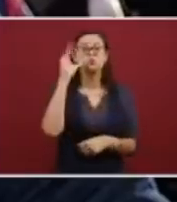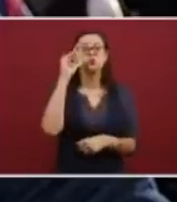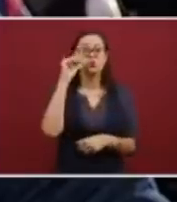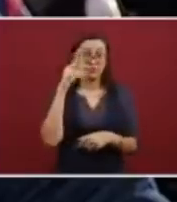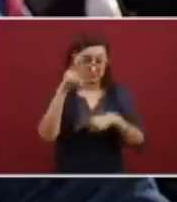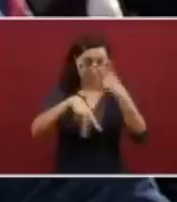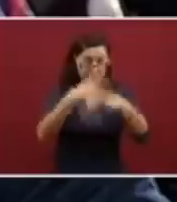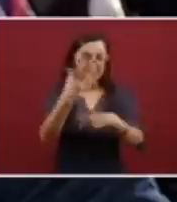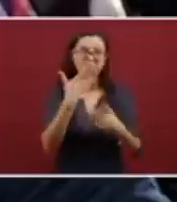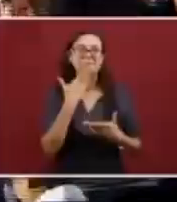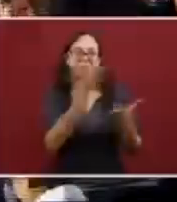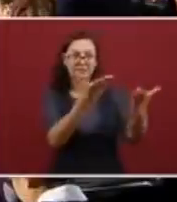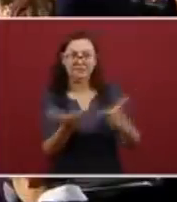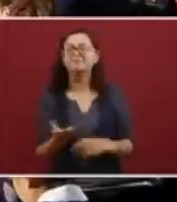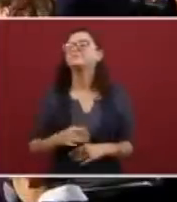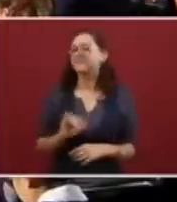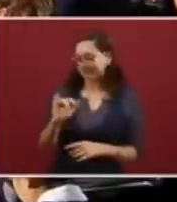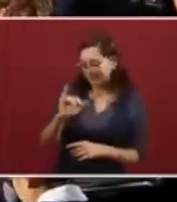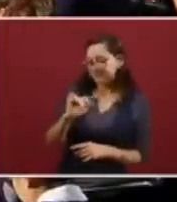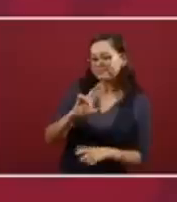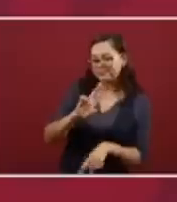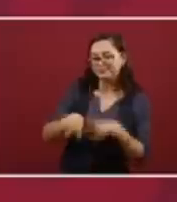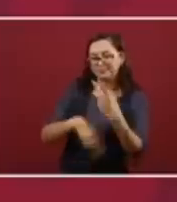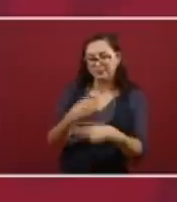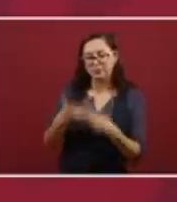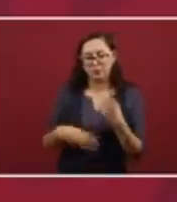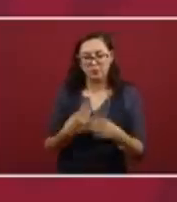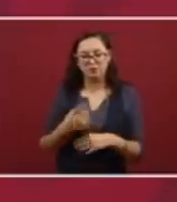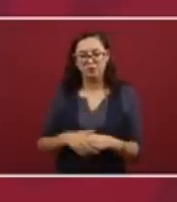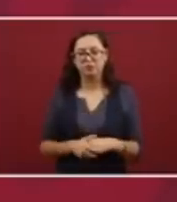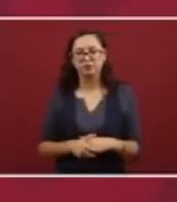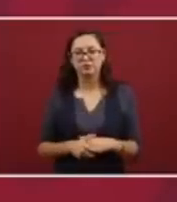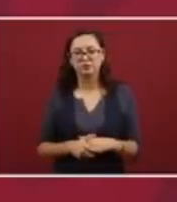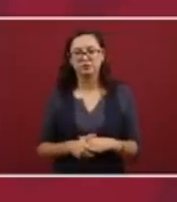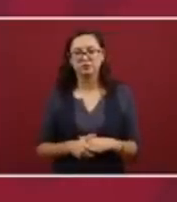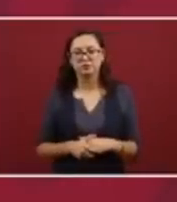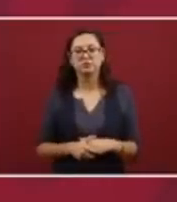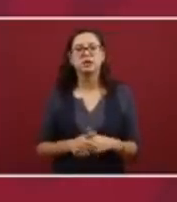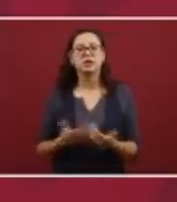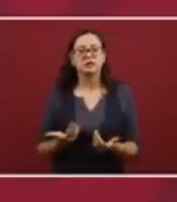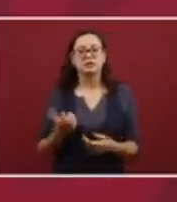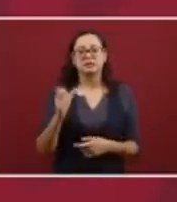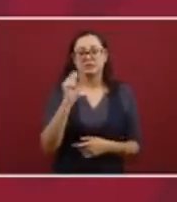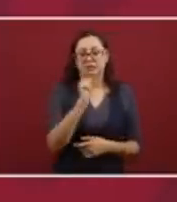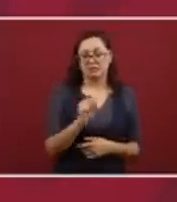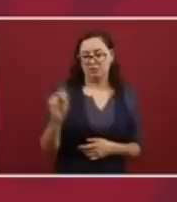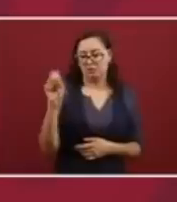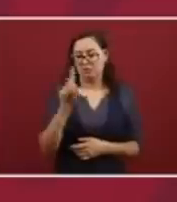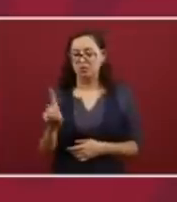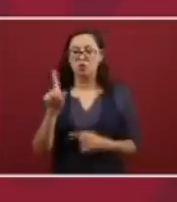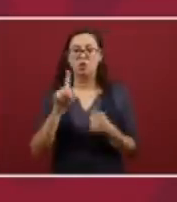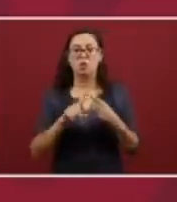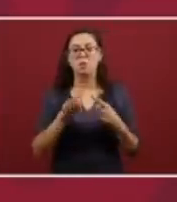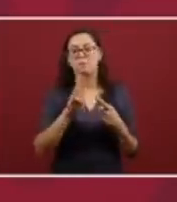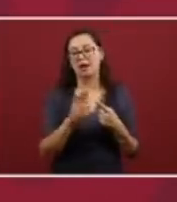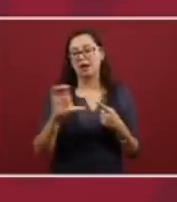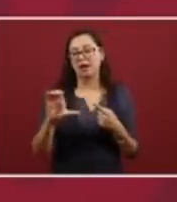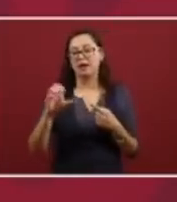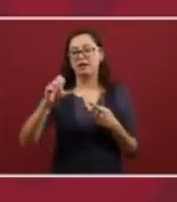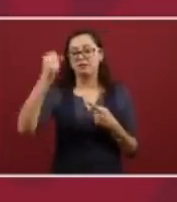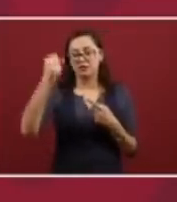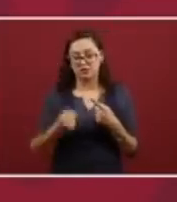y si estamos viendo eso el fin de semana y a baja california sur baja california